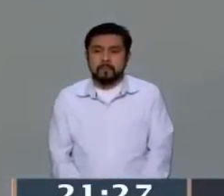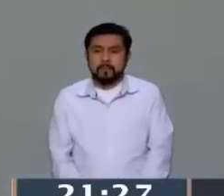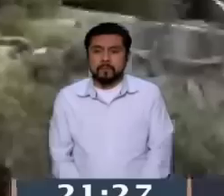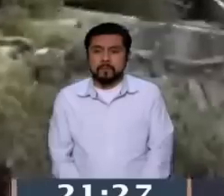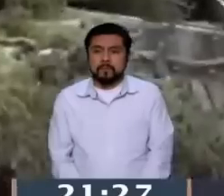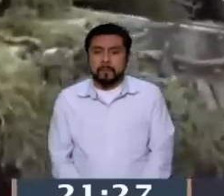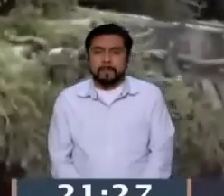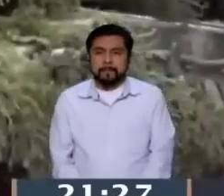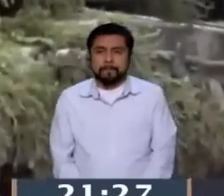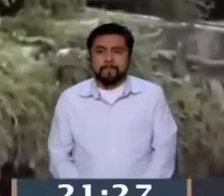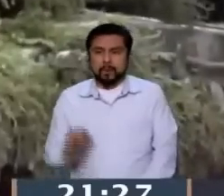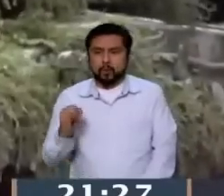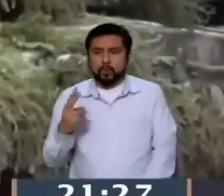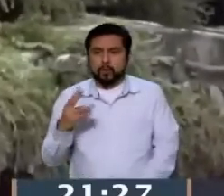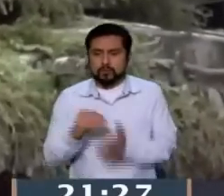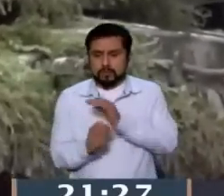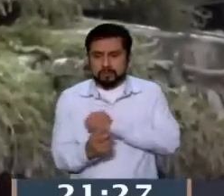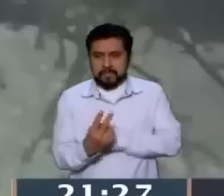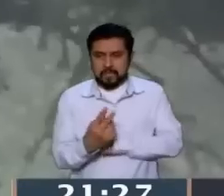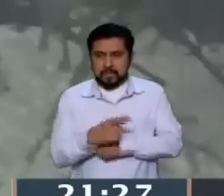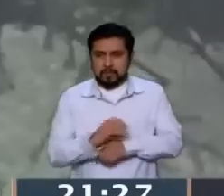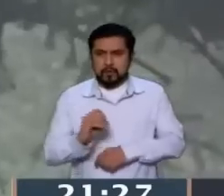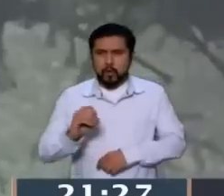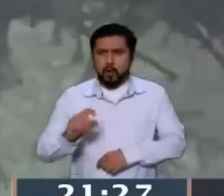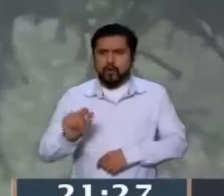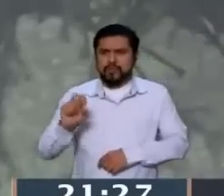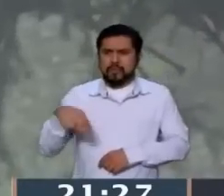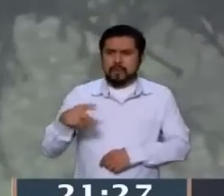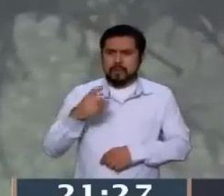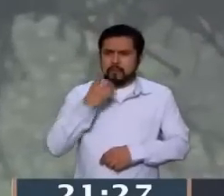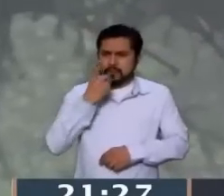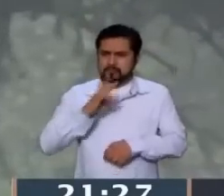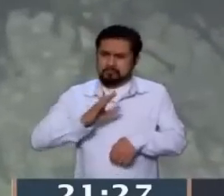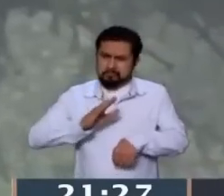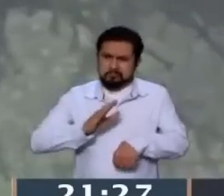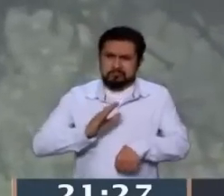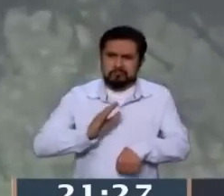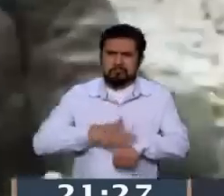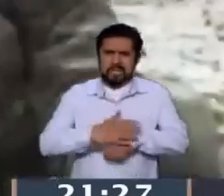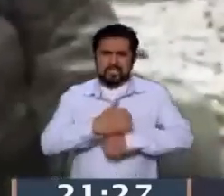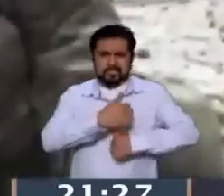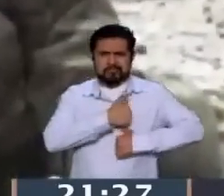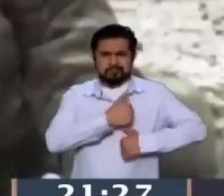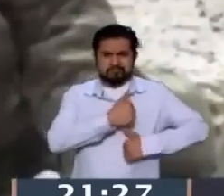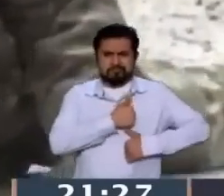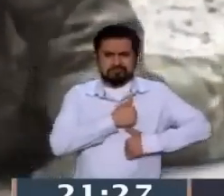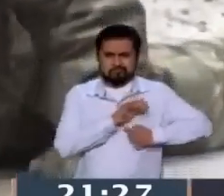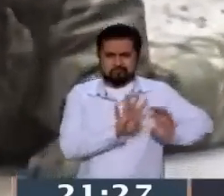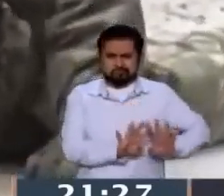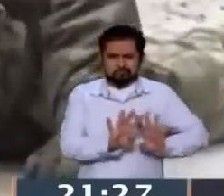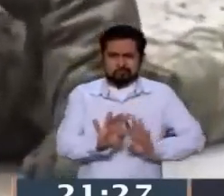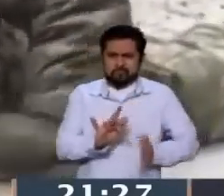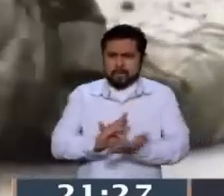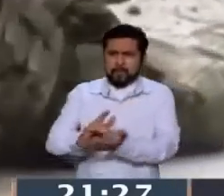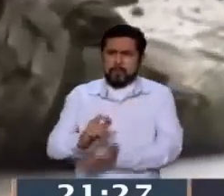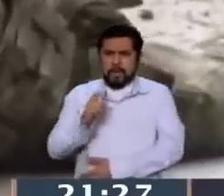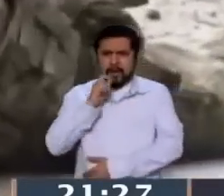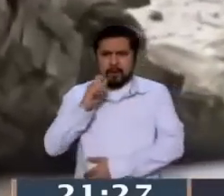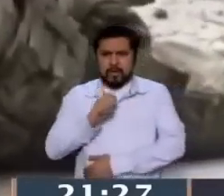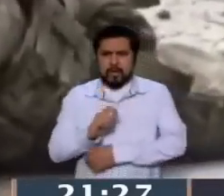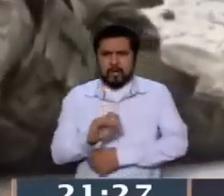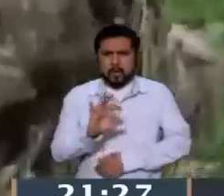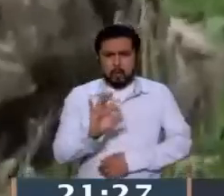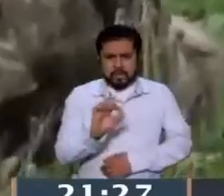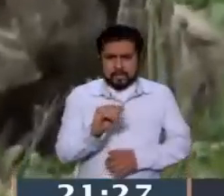en junio de 2022 la otan incrementó el número de sus fuerzas de combate en apoyo a Ucrania al pasar